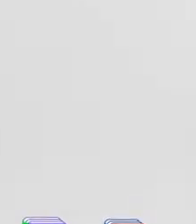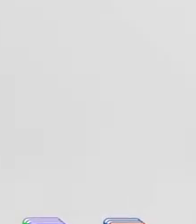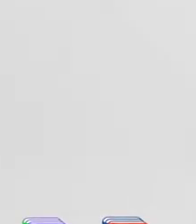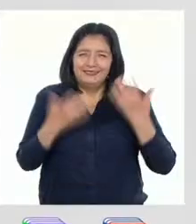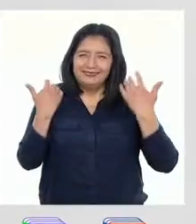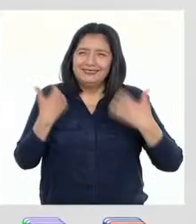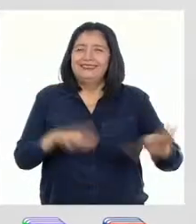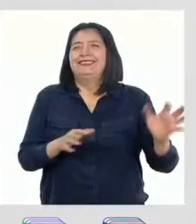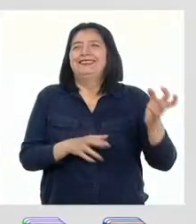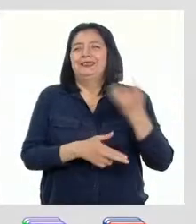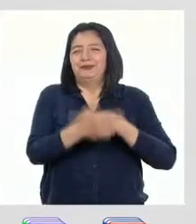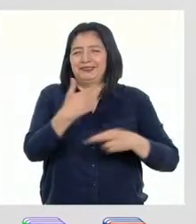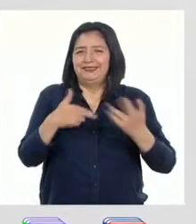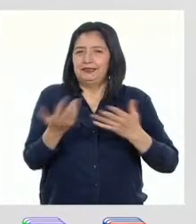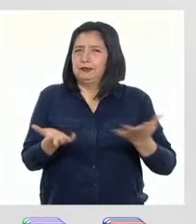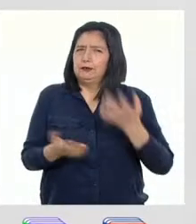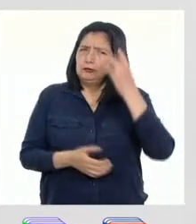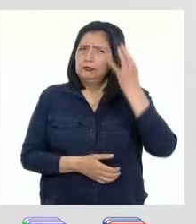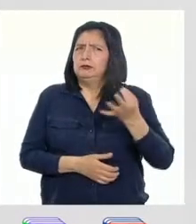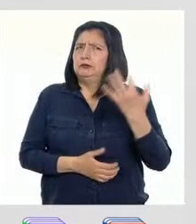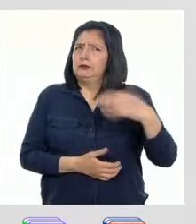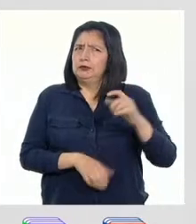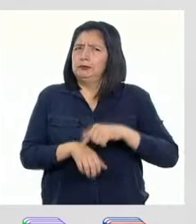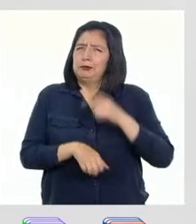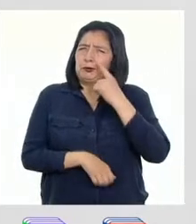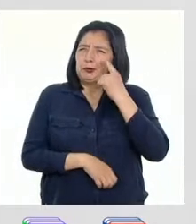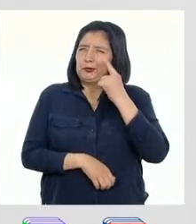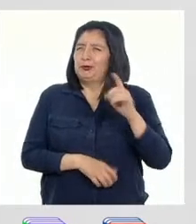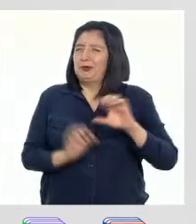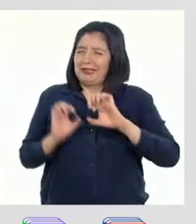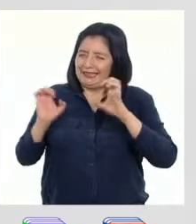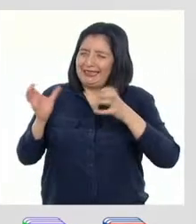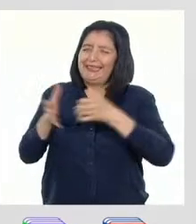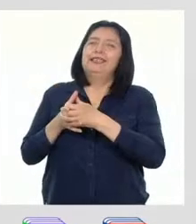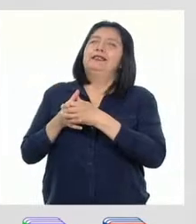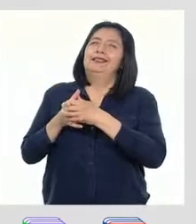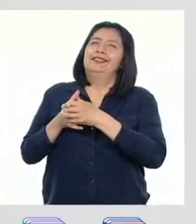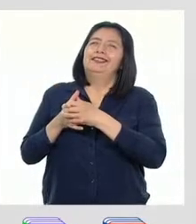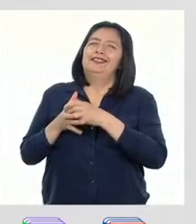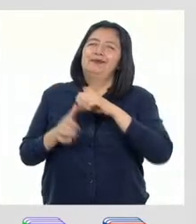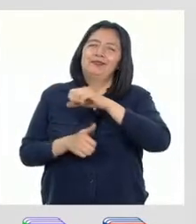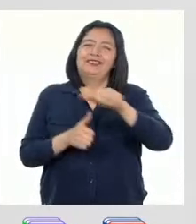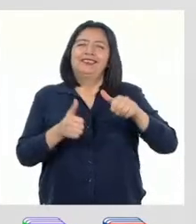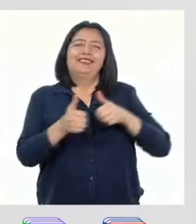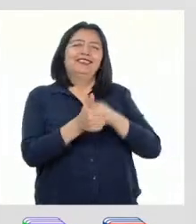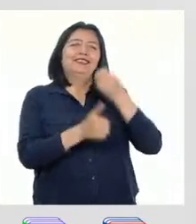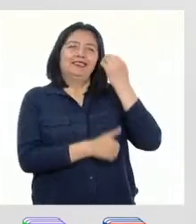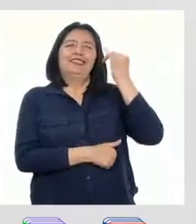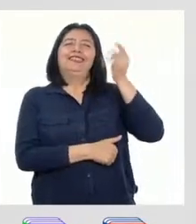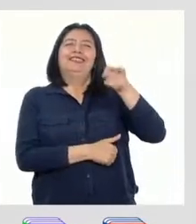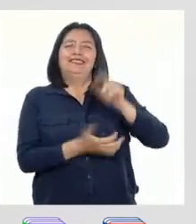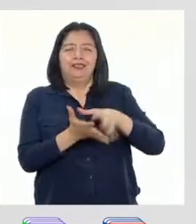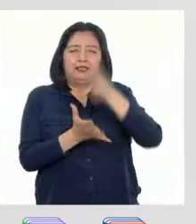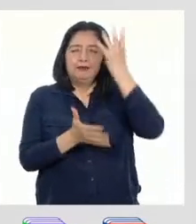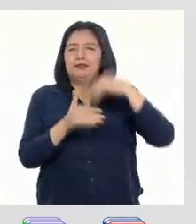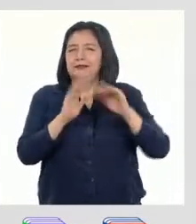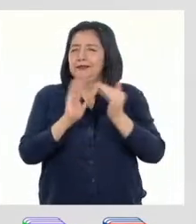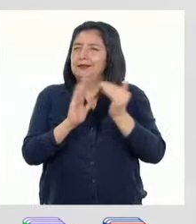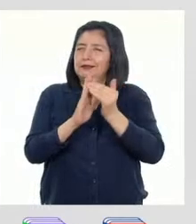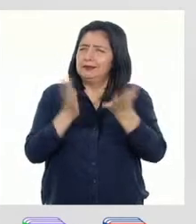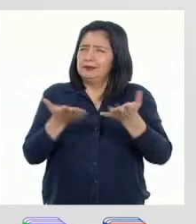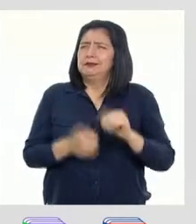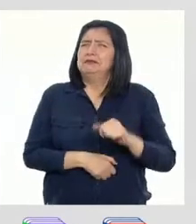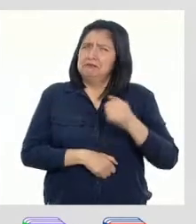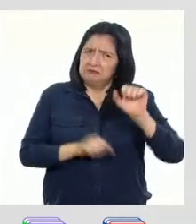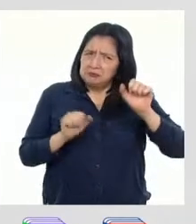Ya estamos de regreso. Y creo que es momento de que conozcan al gran equipo que está detrás de esta super iniciativa llamada Aprendo en Casa